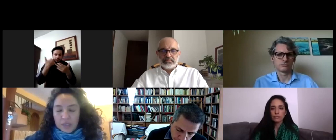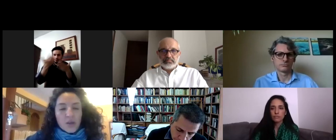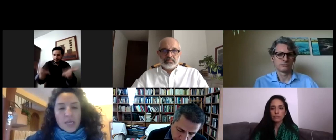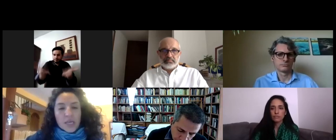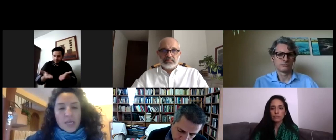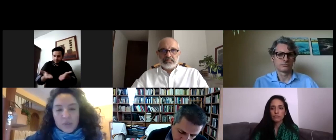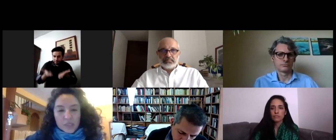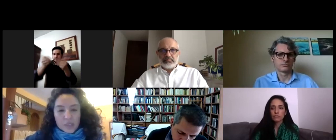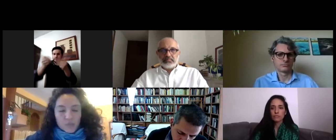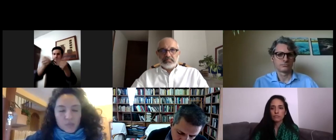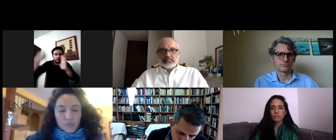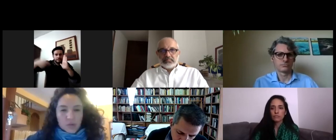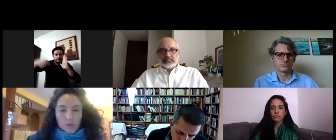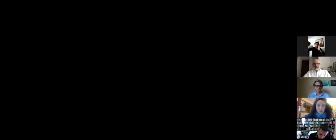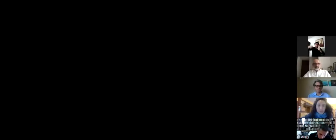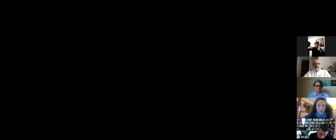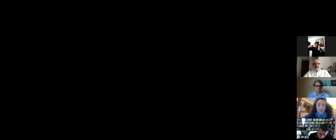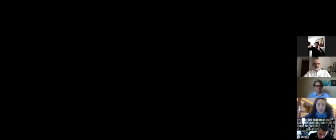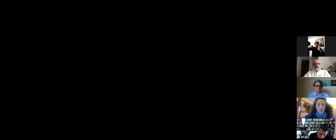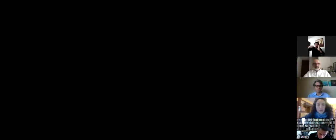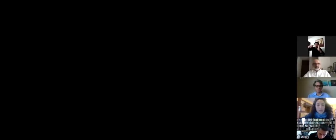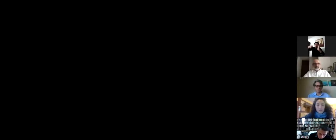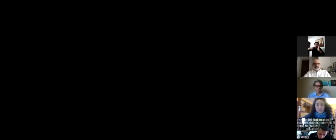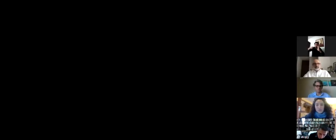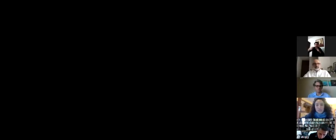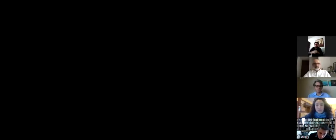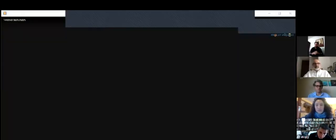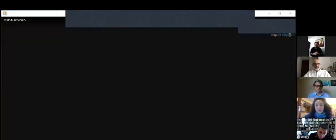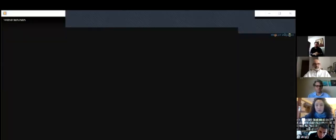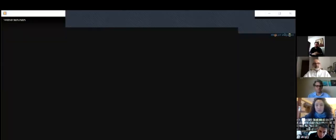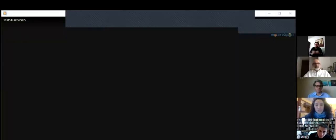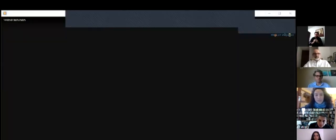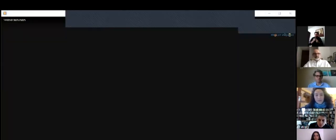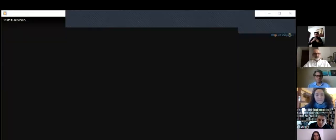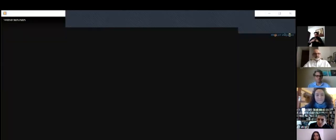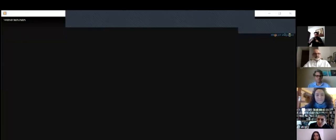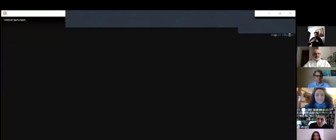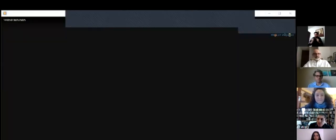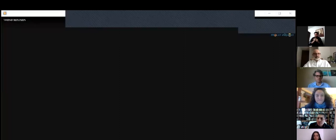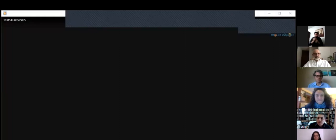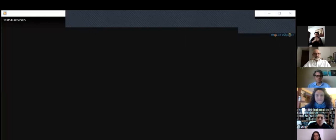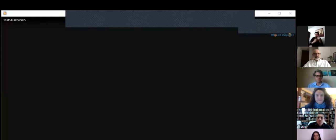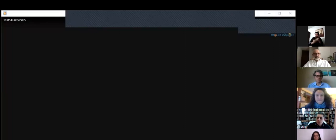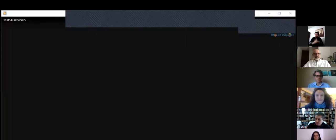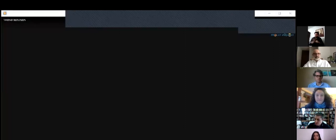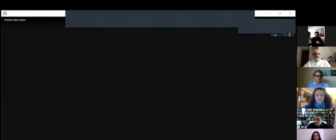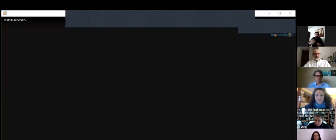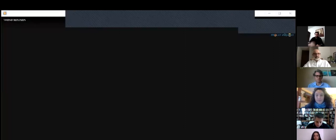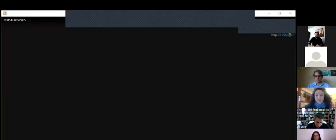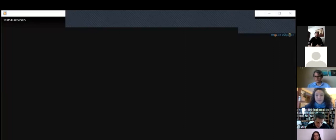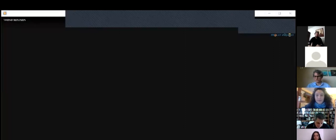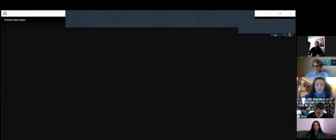video y pues después regreso como a compartir algunas otras cosas con ustedes.